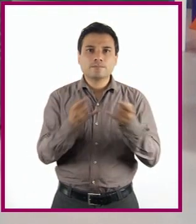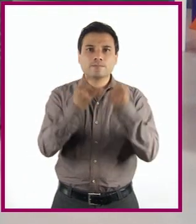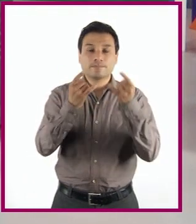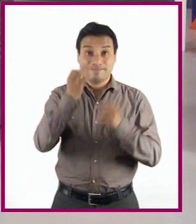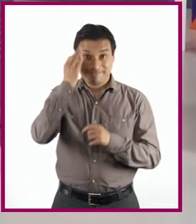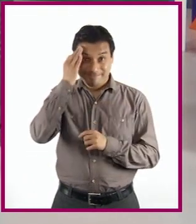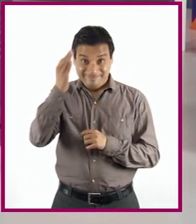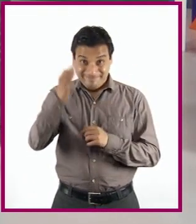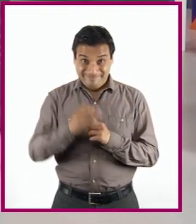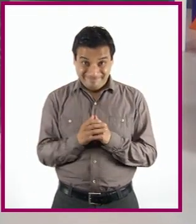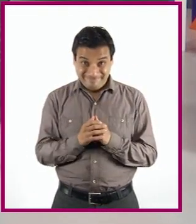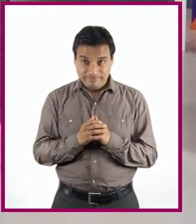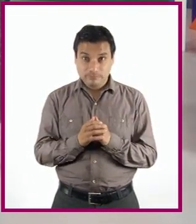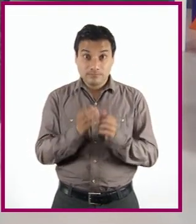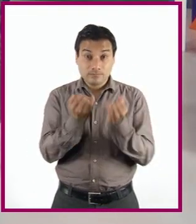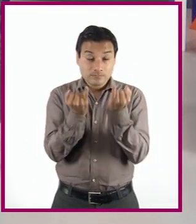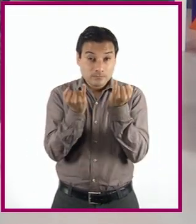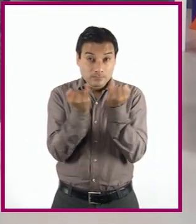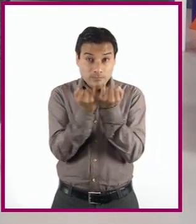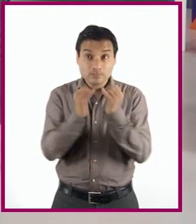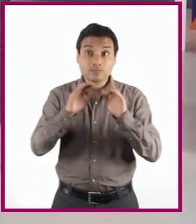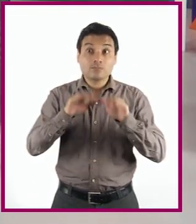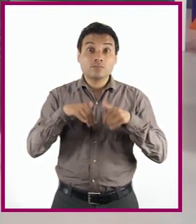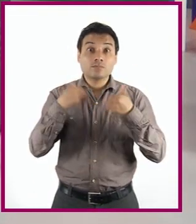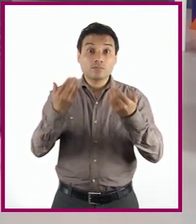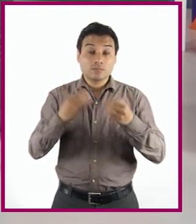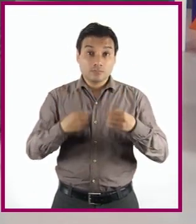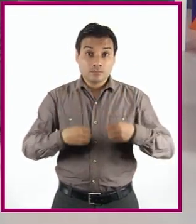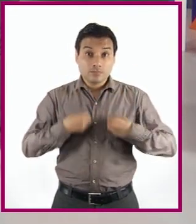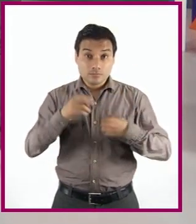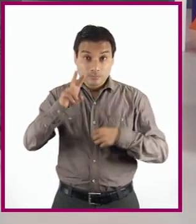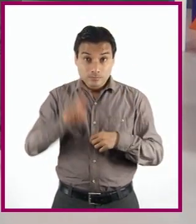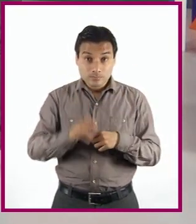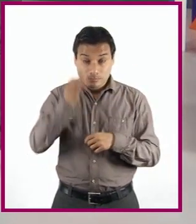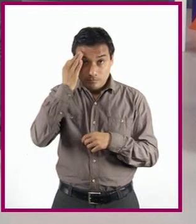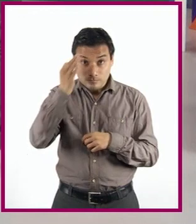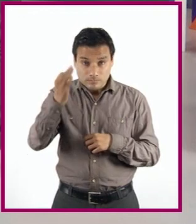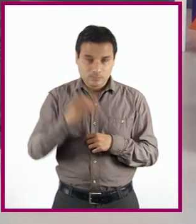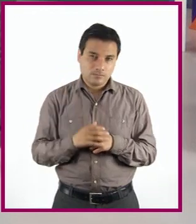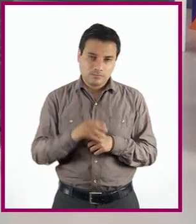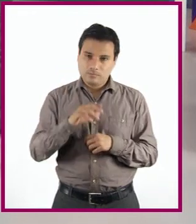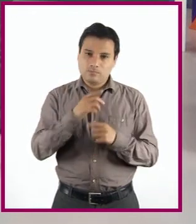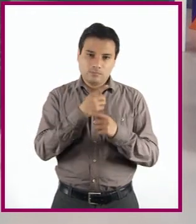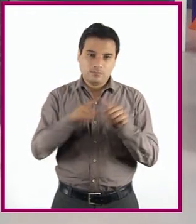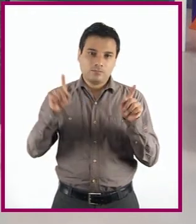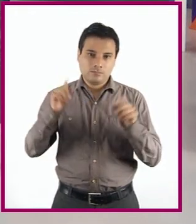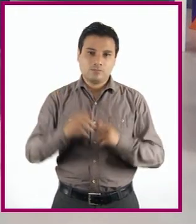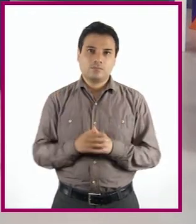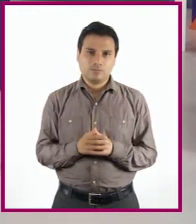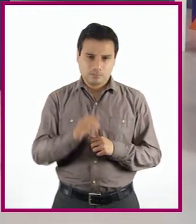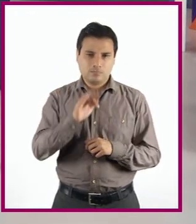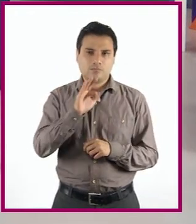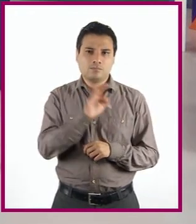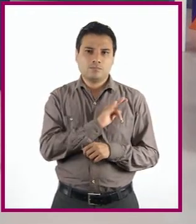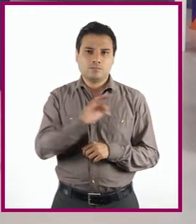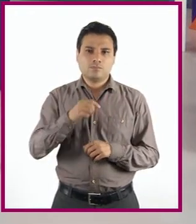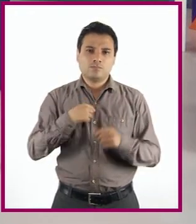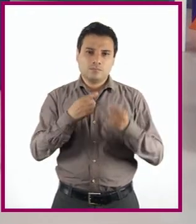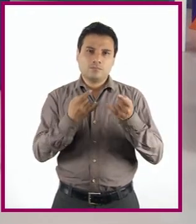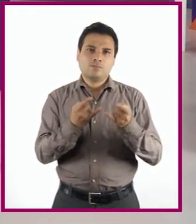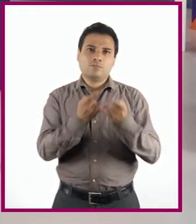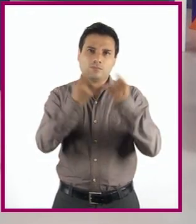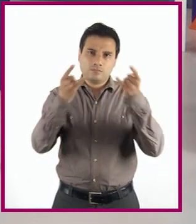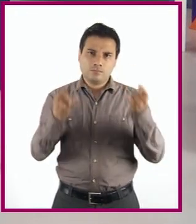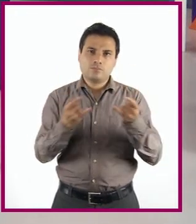de la realidad. Las cronologías se pueden empezar por la mitad o por el final del periodo y hacer saltos en los sucesos